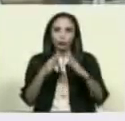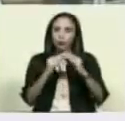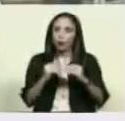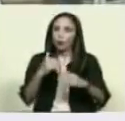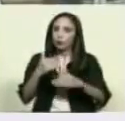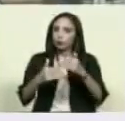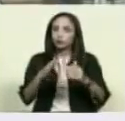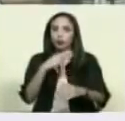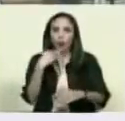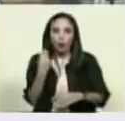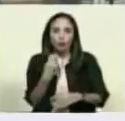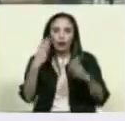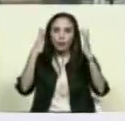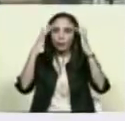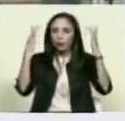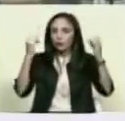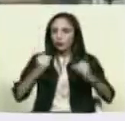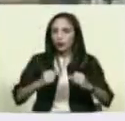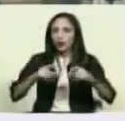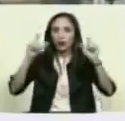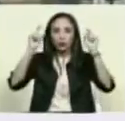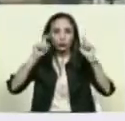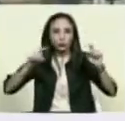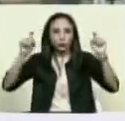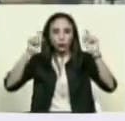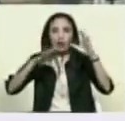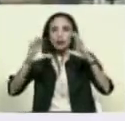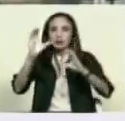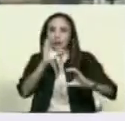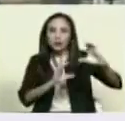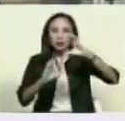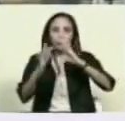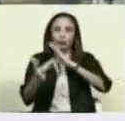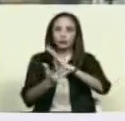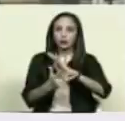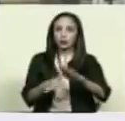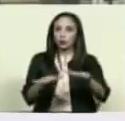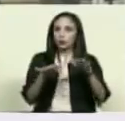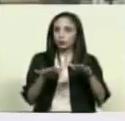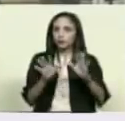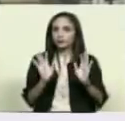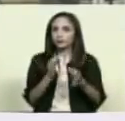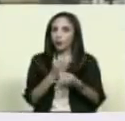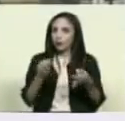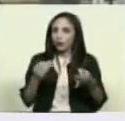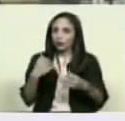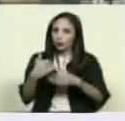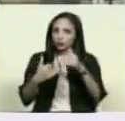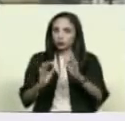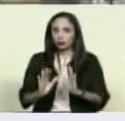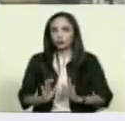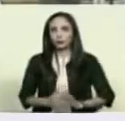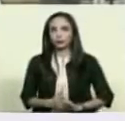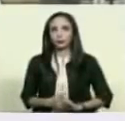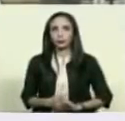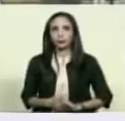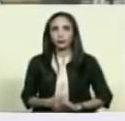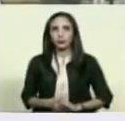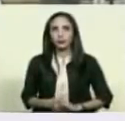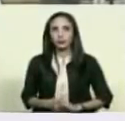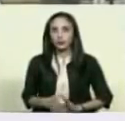desde el punto de vista profesional, científico y técnico, y tenemos que garantizarle que